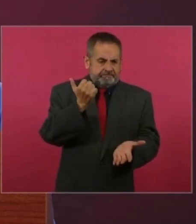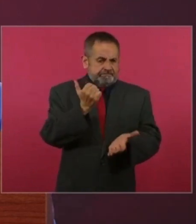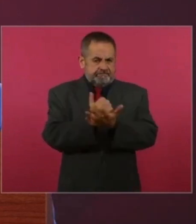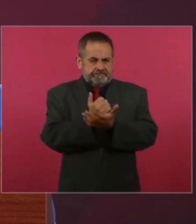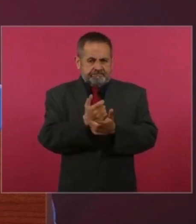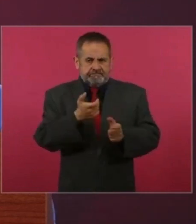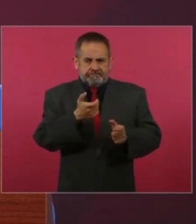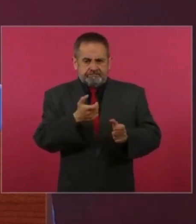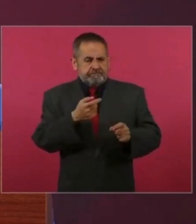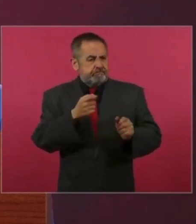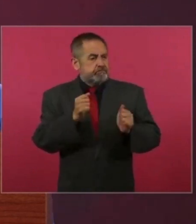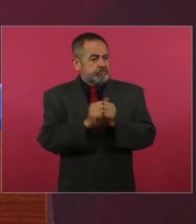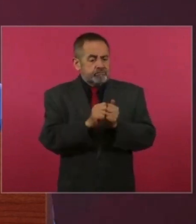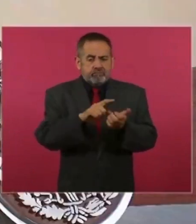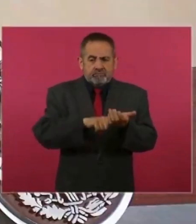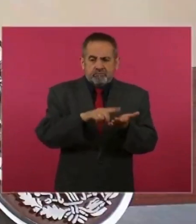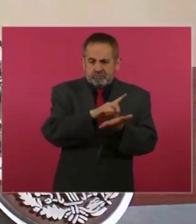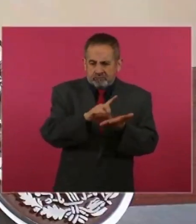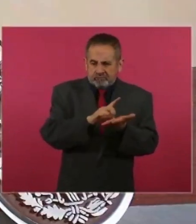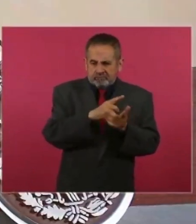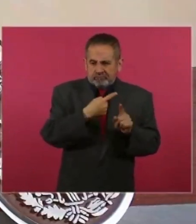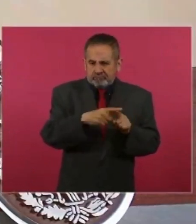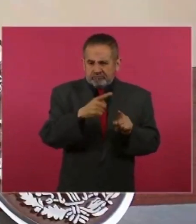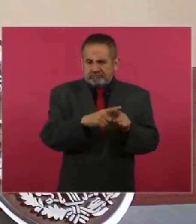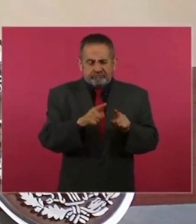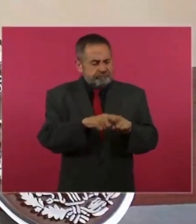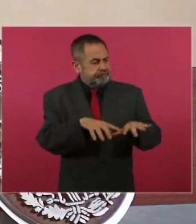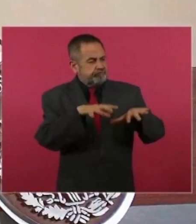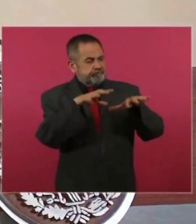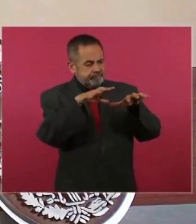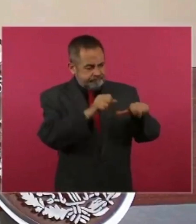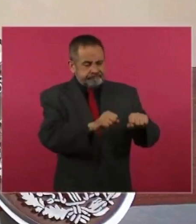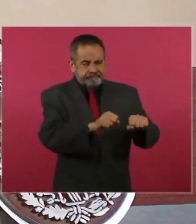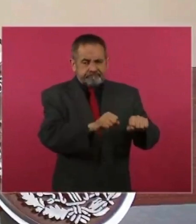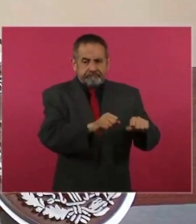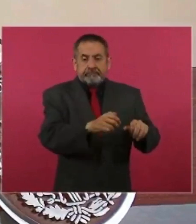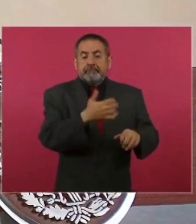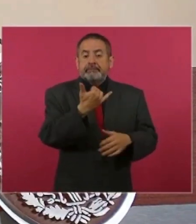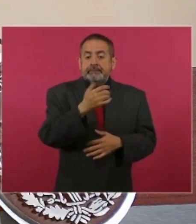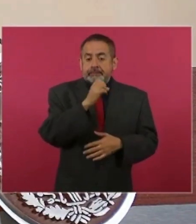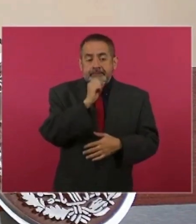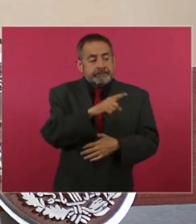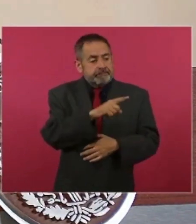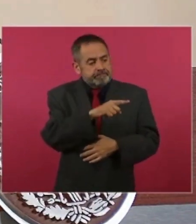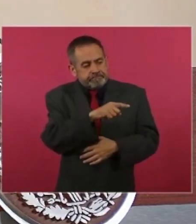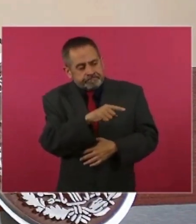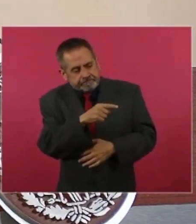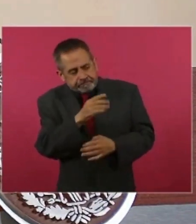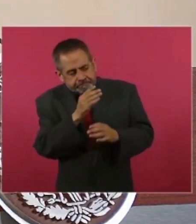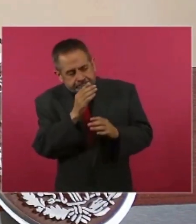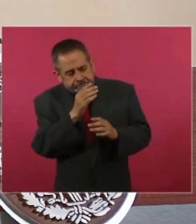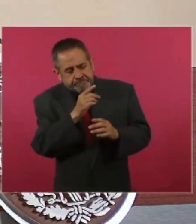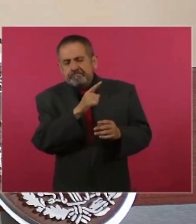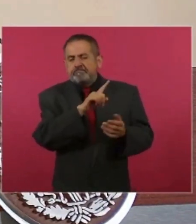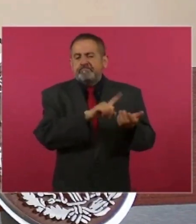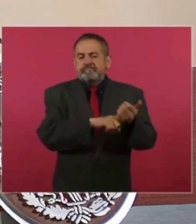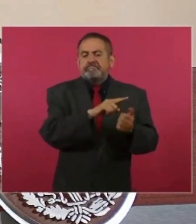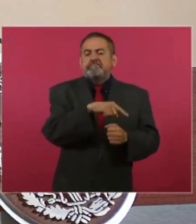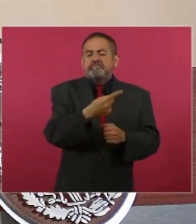y drogas y relacionados aparte con diversos delitos